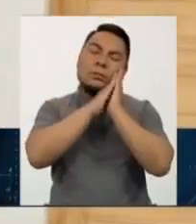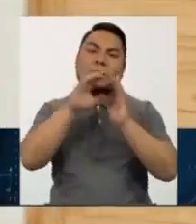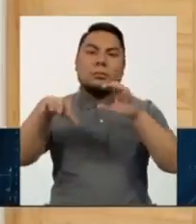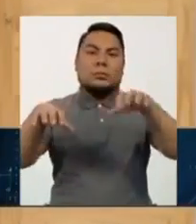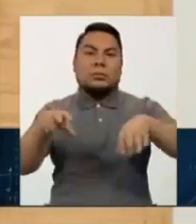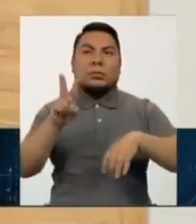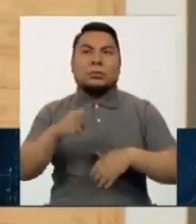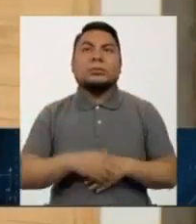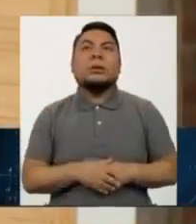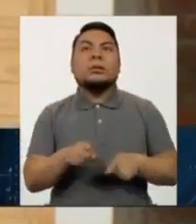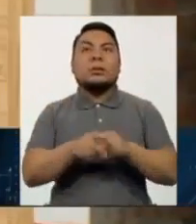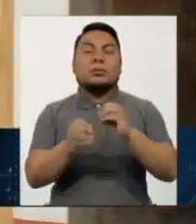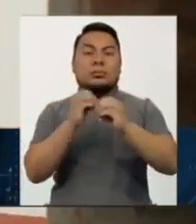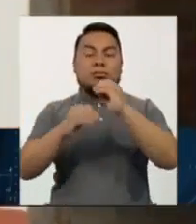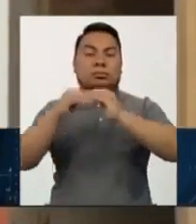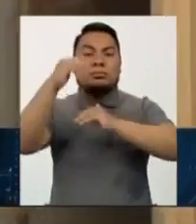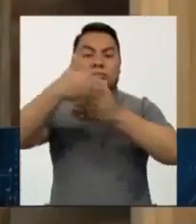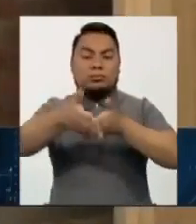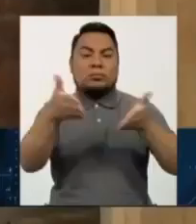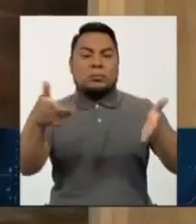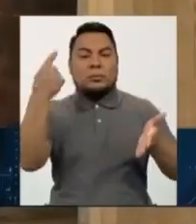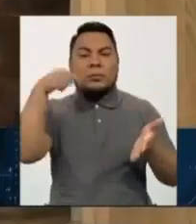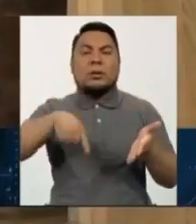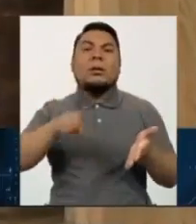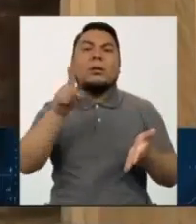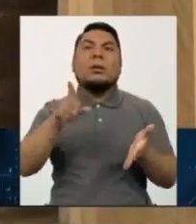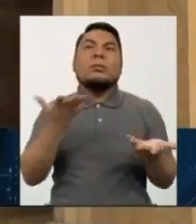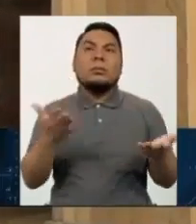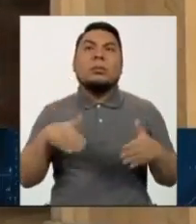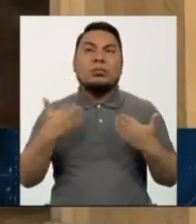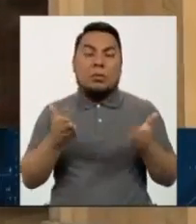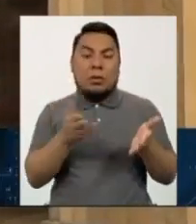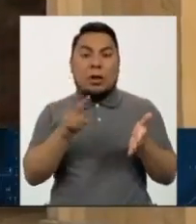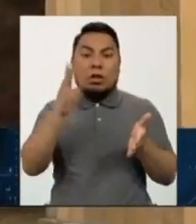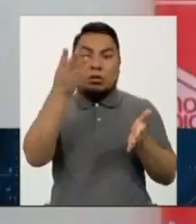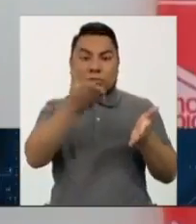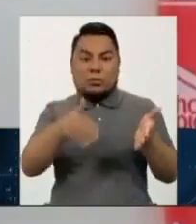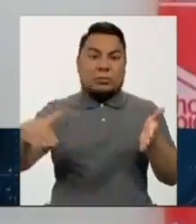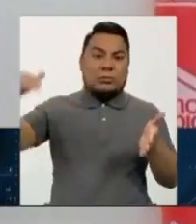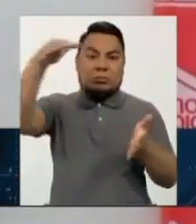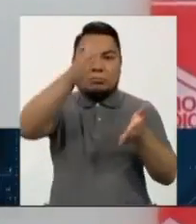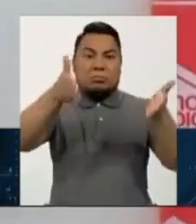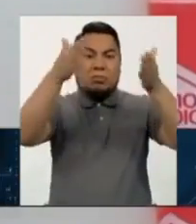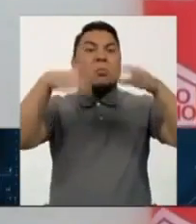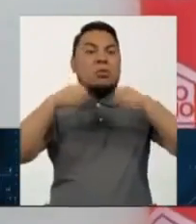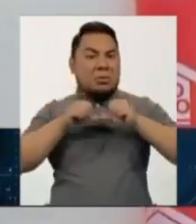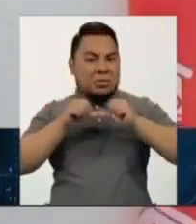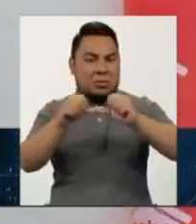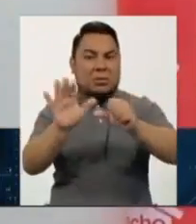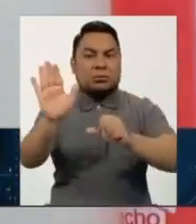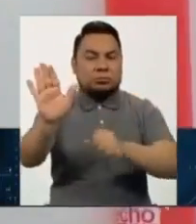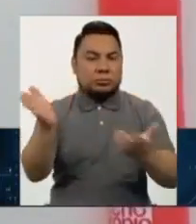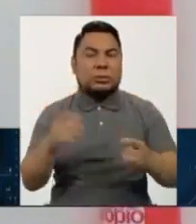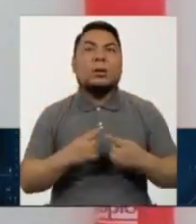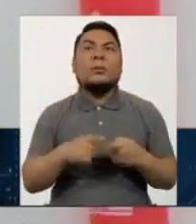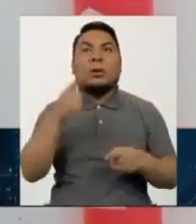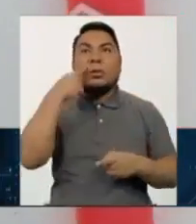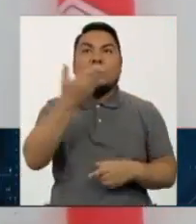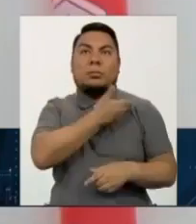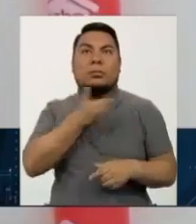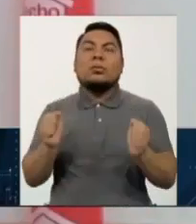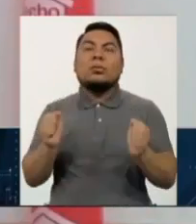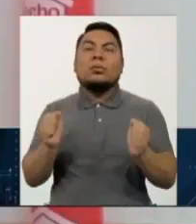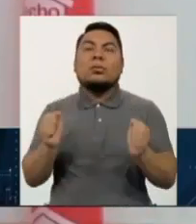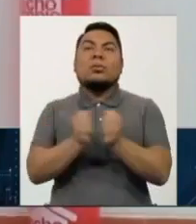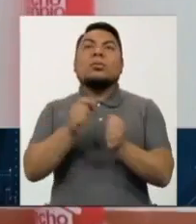las construcciones están diseñadas para una ampliación en el segundo piso en ambas actividades el presidente vizcarra estuvo